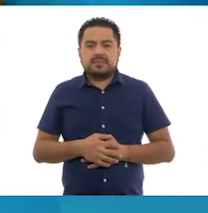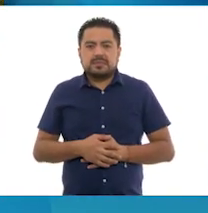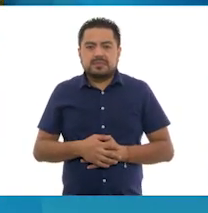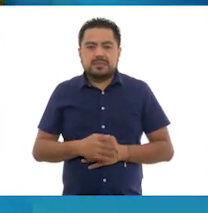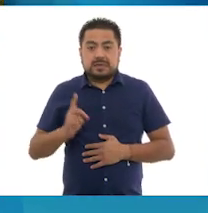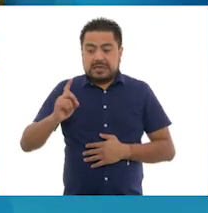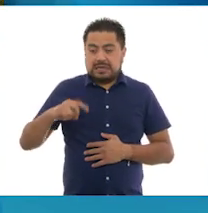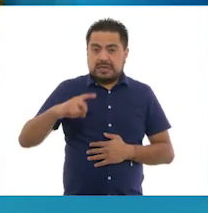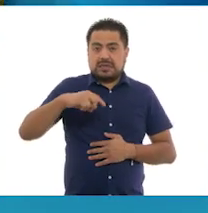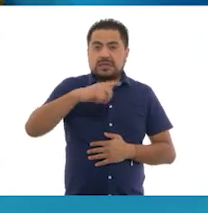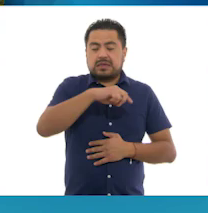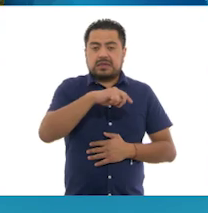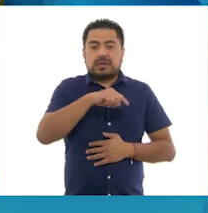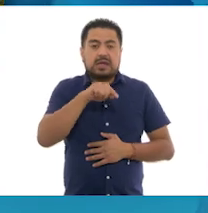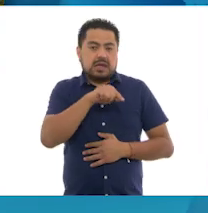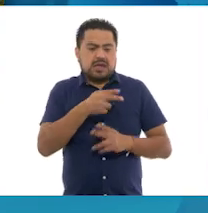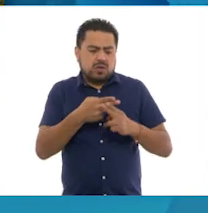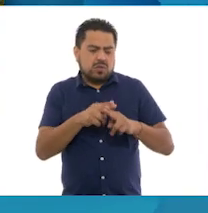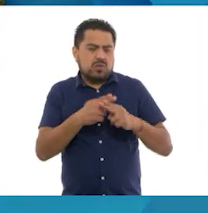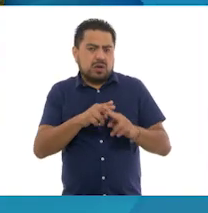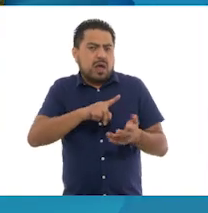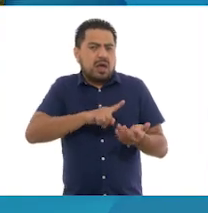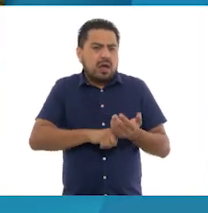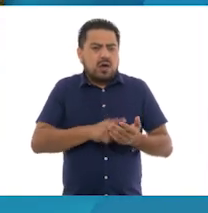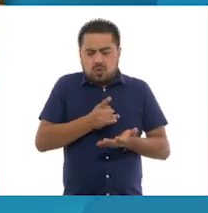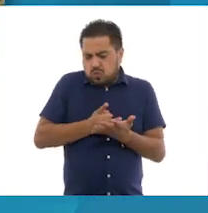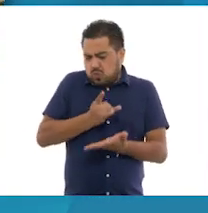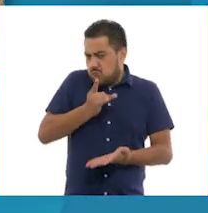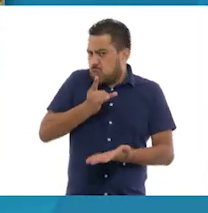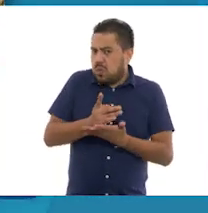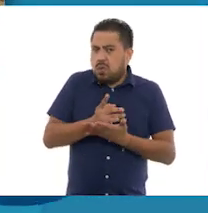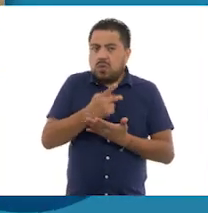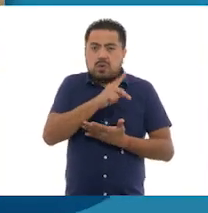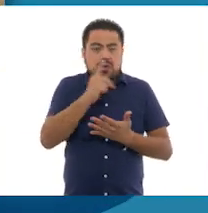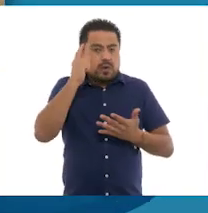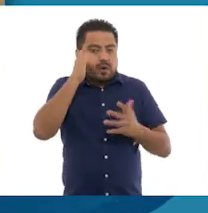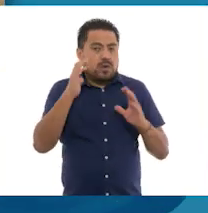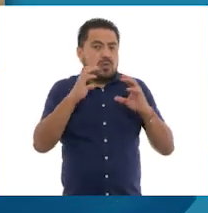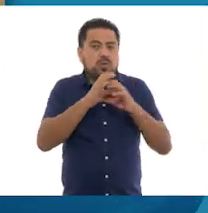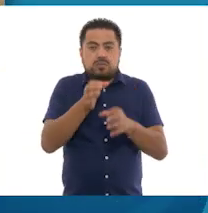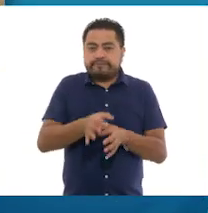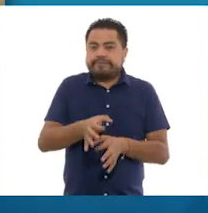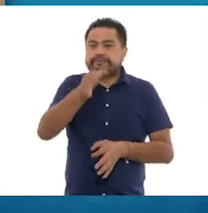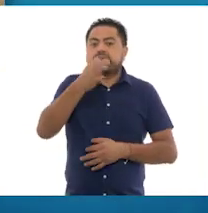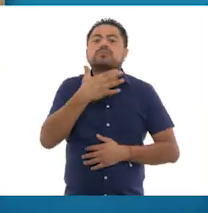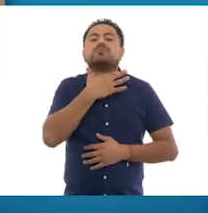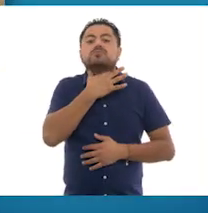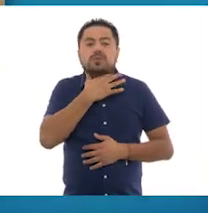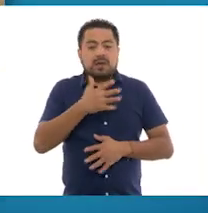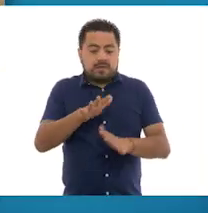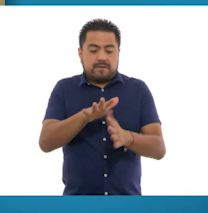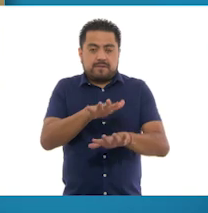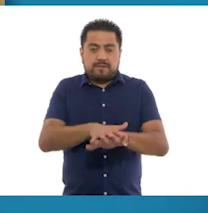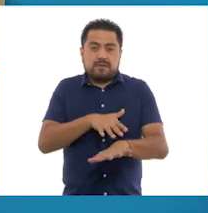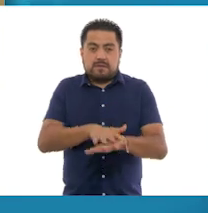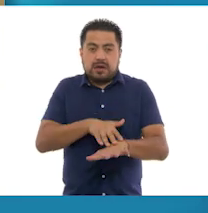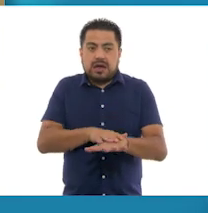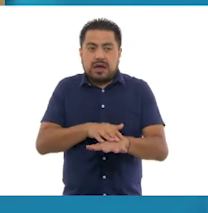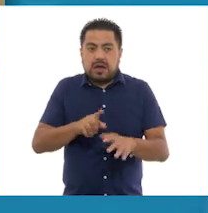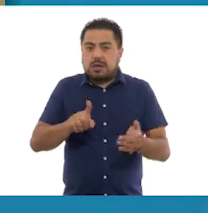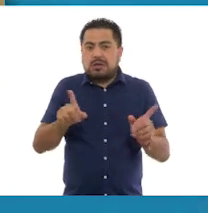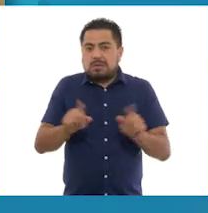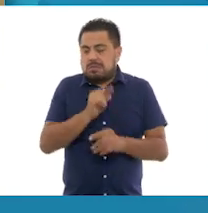Un dinosaurio es un vertebrado con características únicas en su cráneo y cuello. En sus brazos solo tiene movimiento